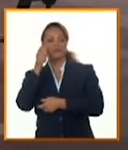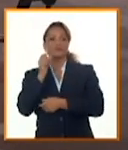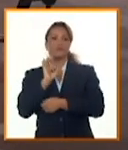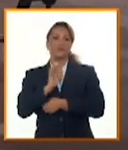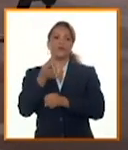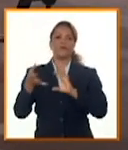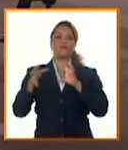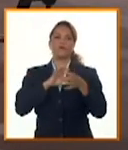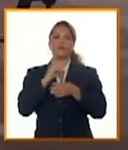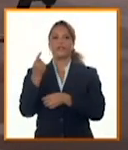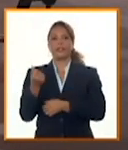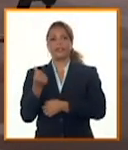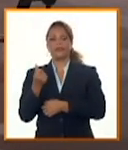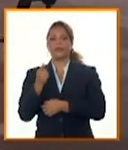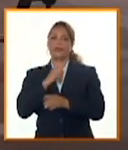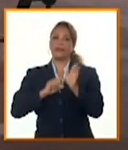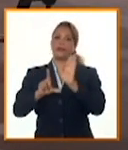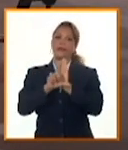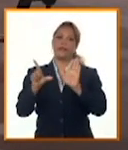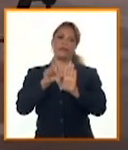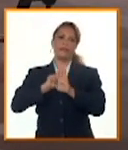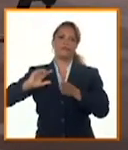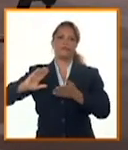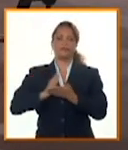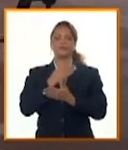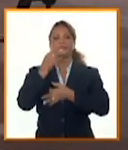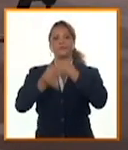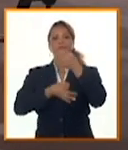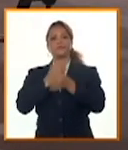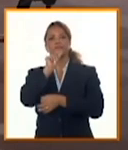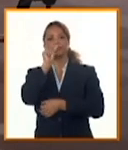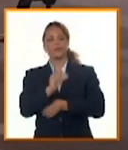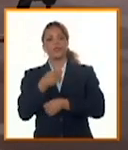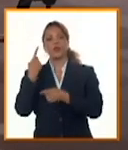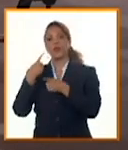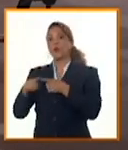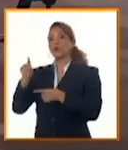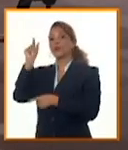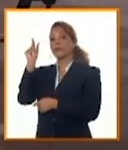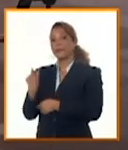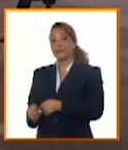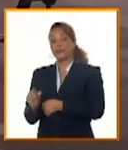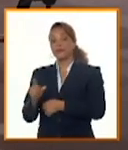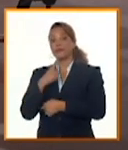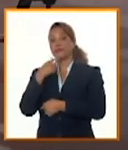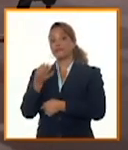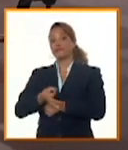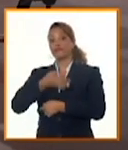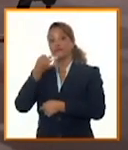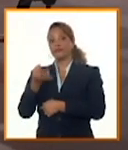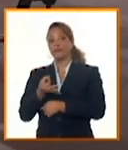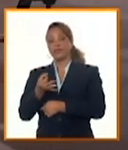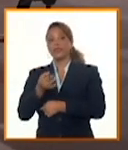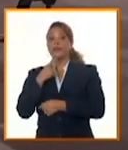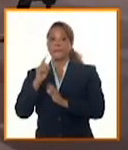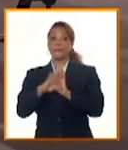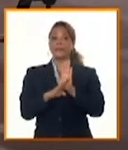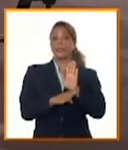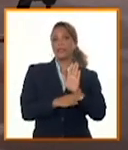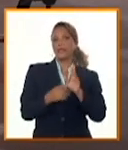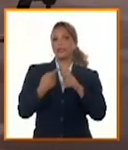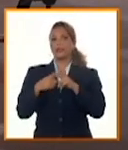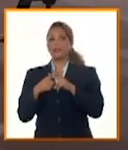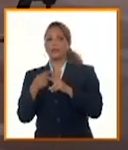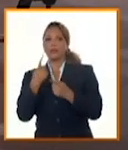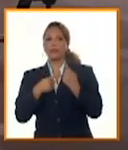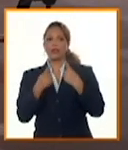actuar que no haya impunidad decía este elector mientras que otro como decía estas medidas no van a resolver